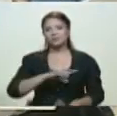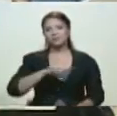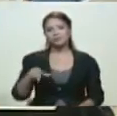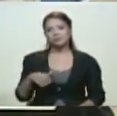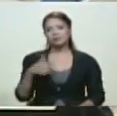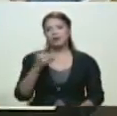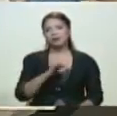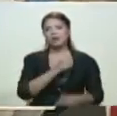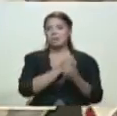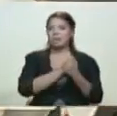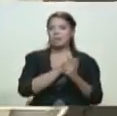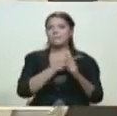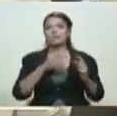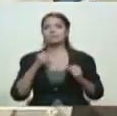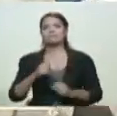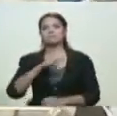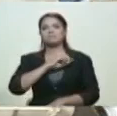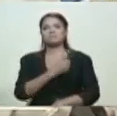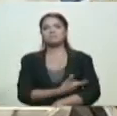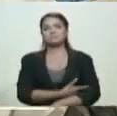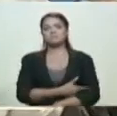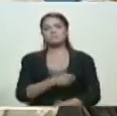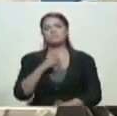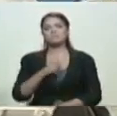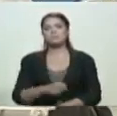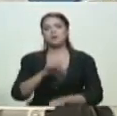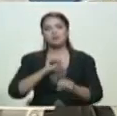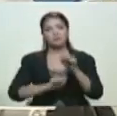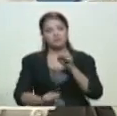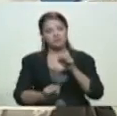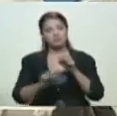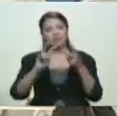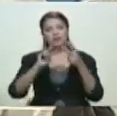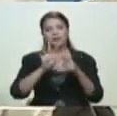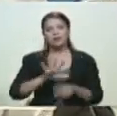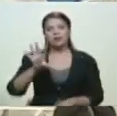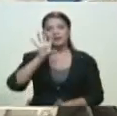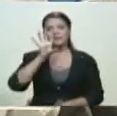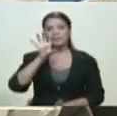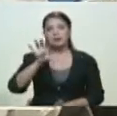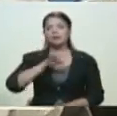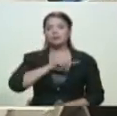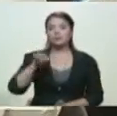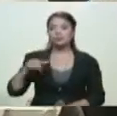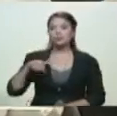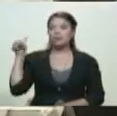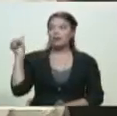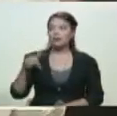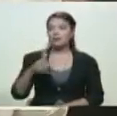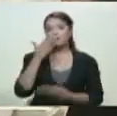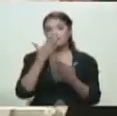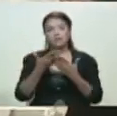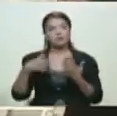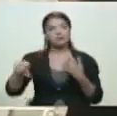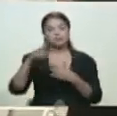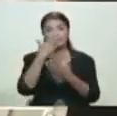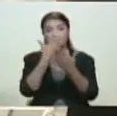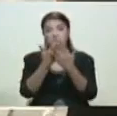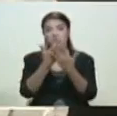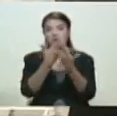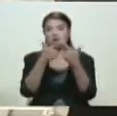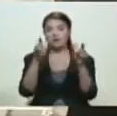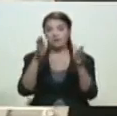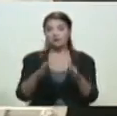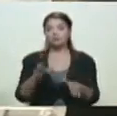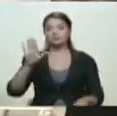amor, pero también de firmeza cuando se trata de defender la patria. Y nosotros aquí, frente a nuestro libertador, lo